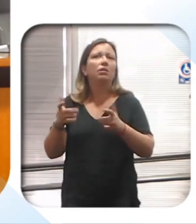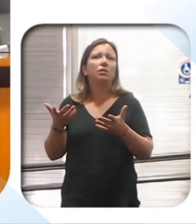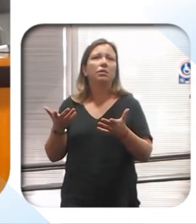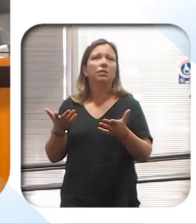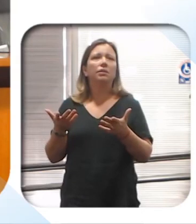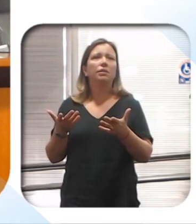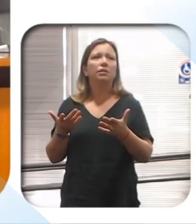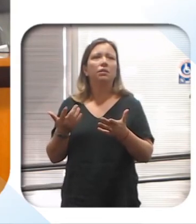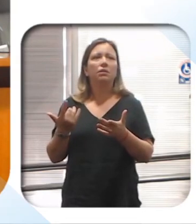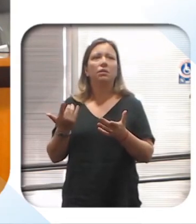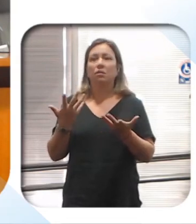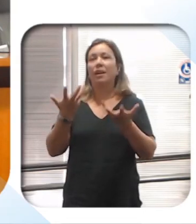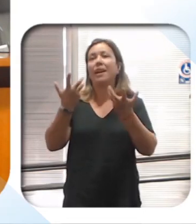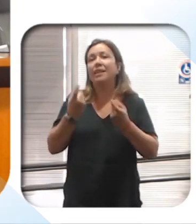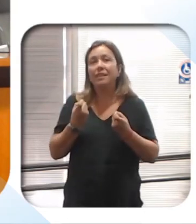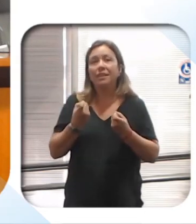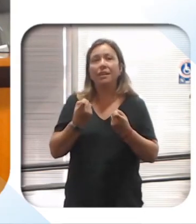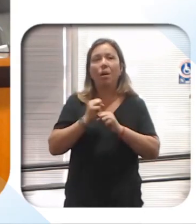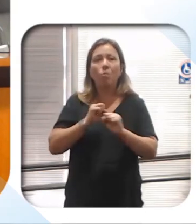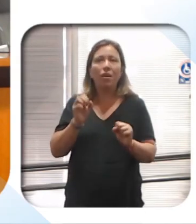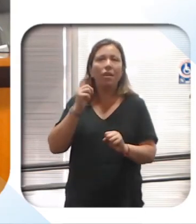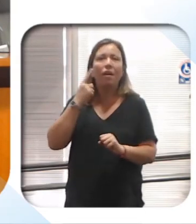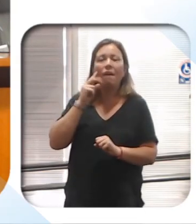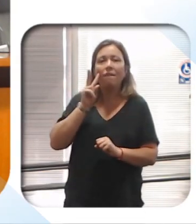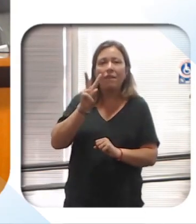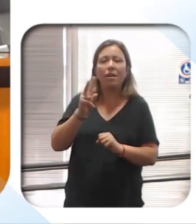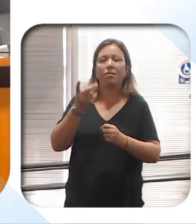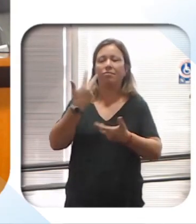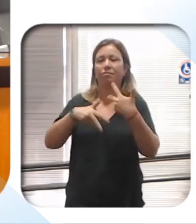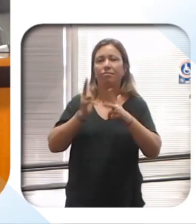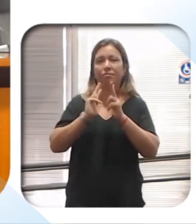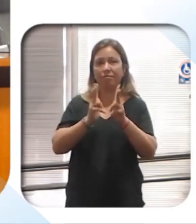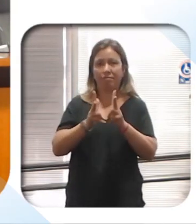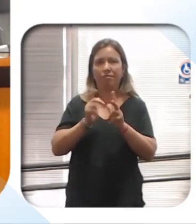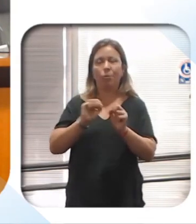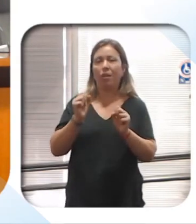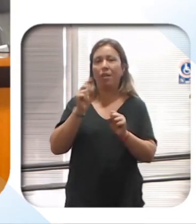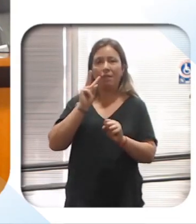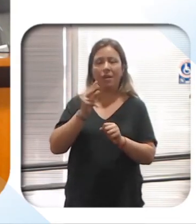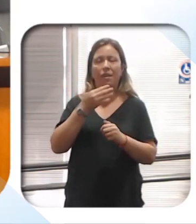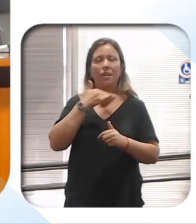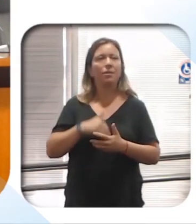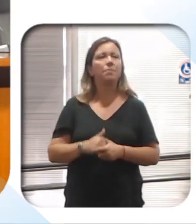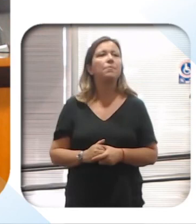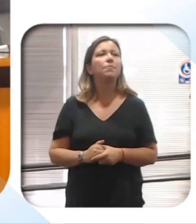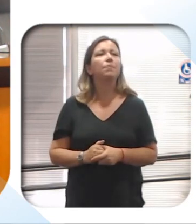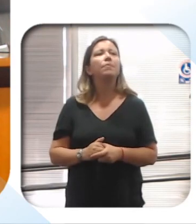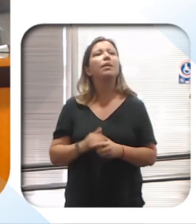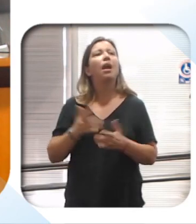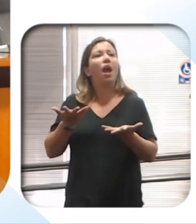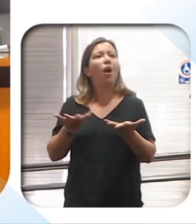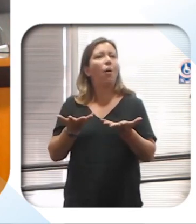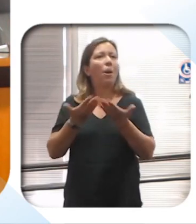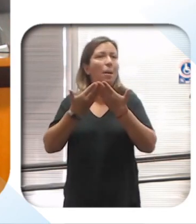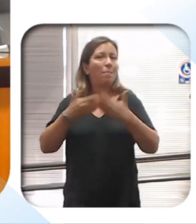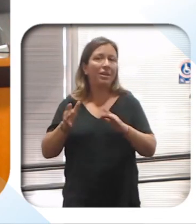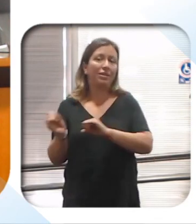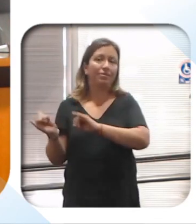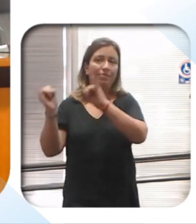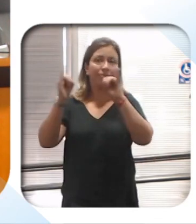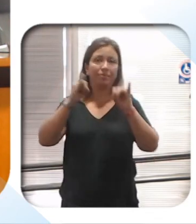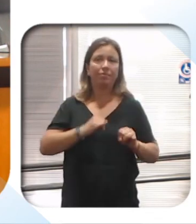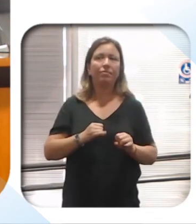así lo requieran a través del lenguaje de señas nos puedan estar siguiendo. Así que bueno, vamos a empezar estas